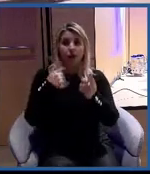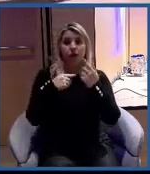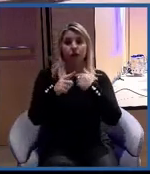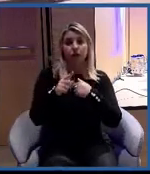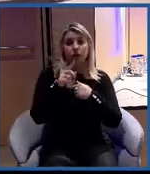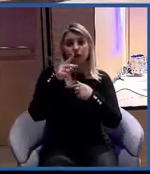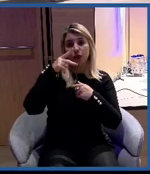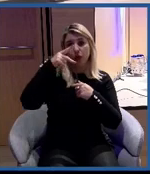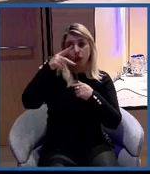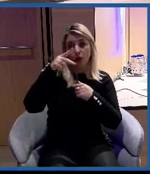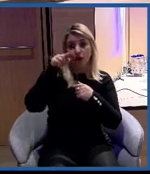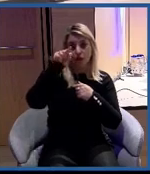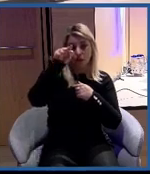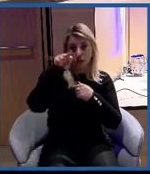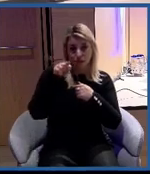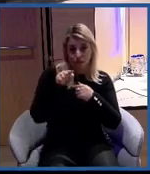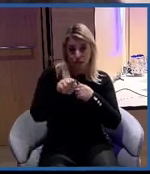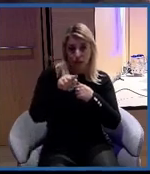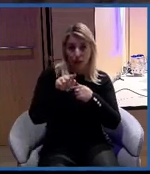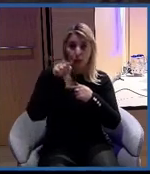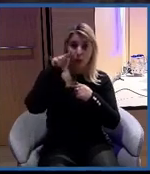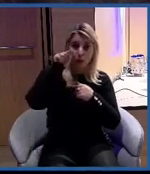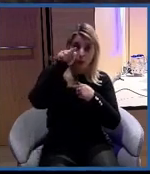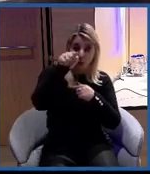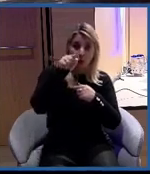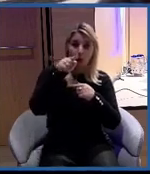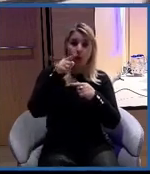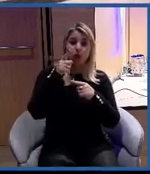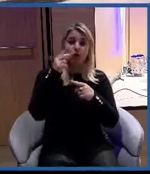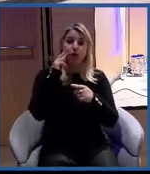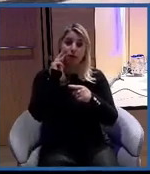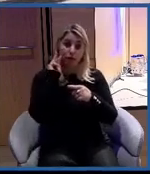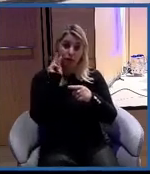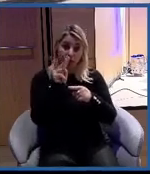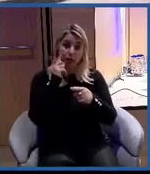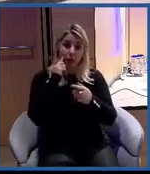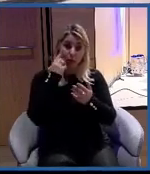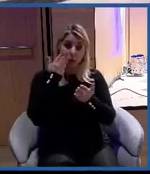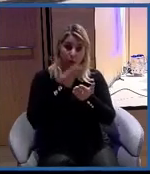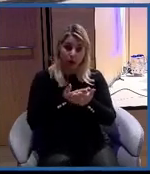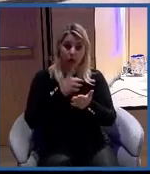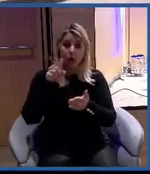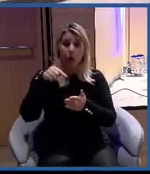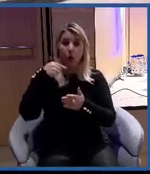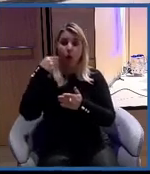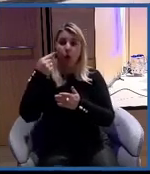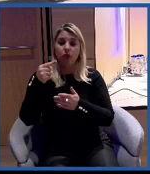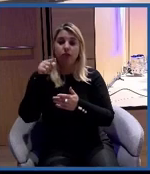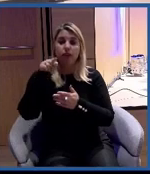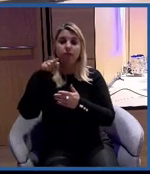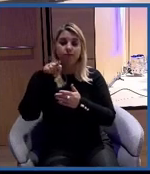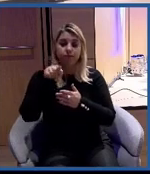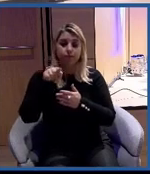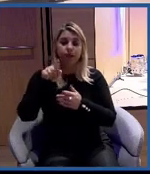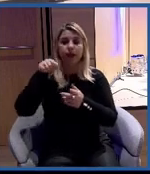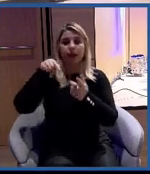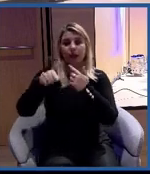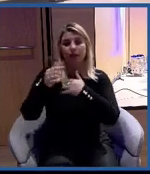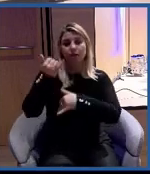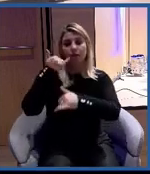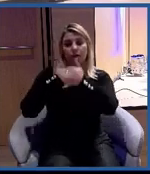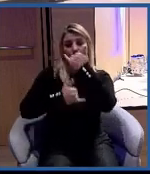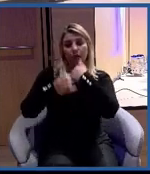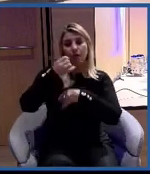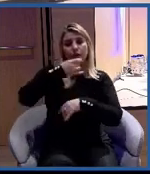botones en la propuesta uno es acceder a la propuesta completa y otro es la Fuente oficial en todos